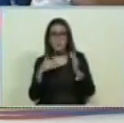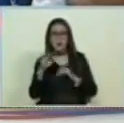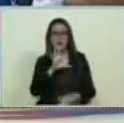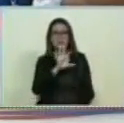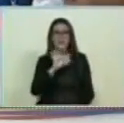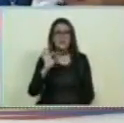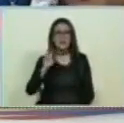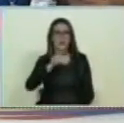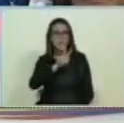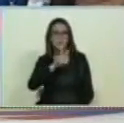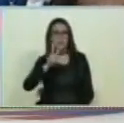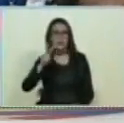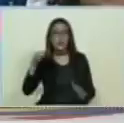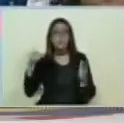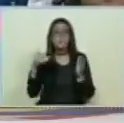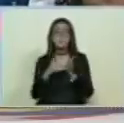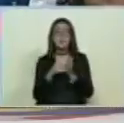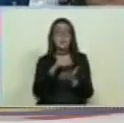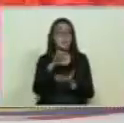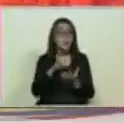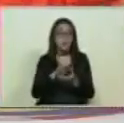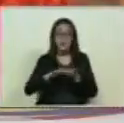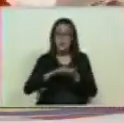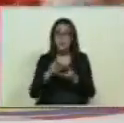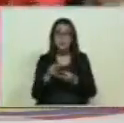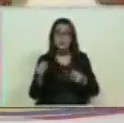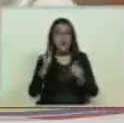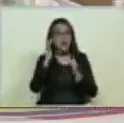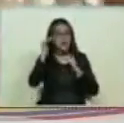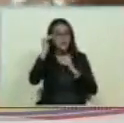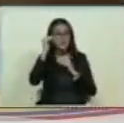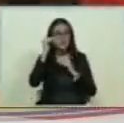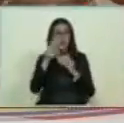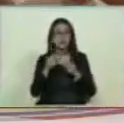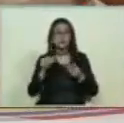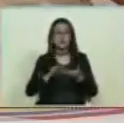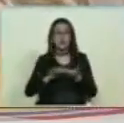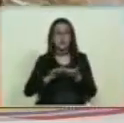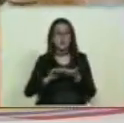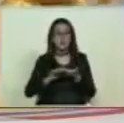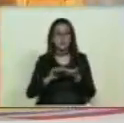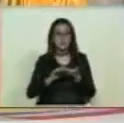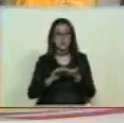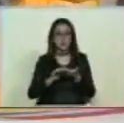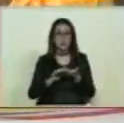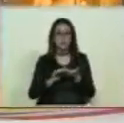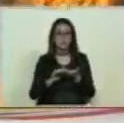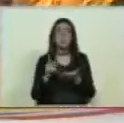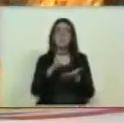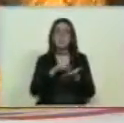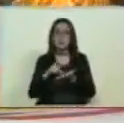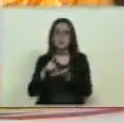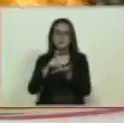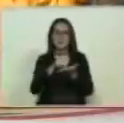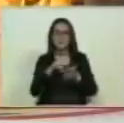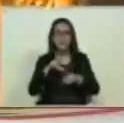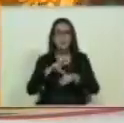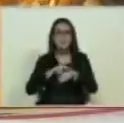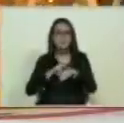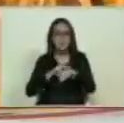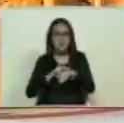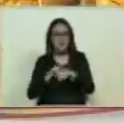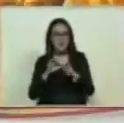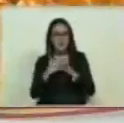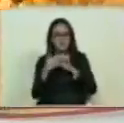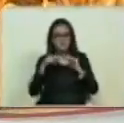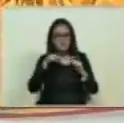522.000 problemas, atendidas soluciones con la participación del médico barrio adentro,